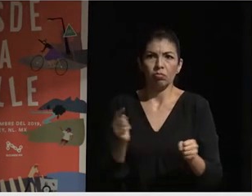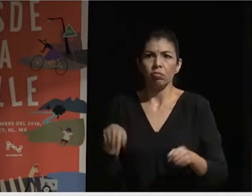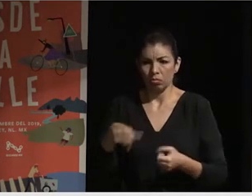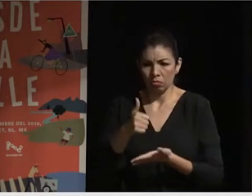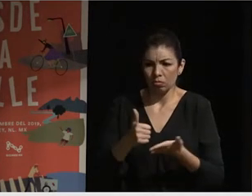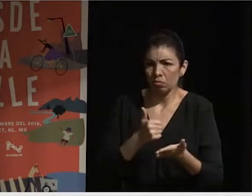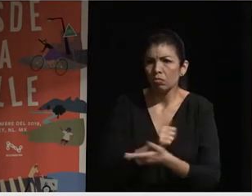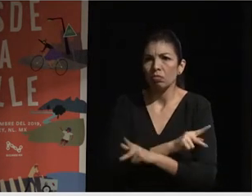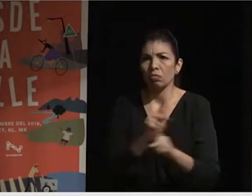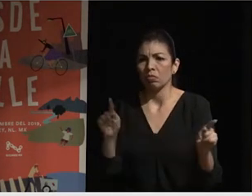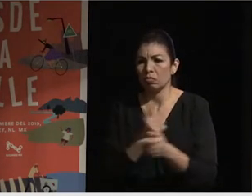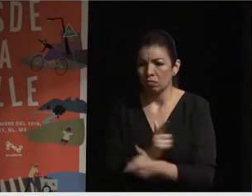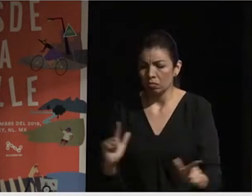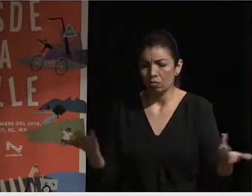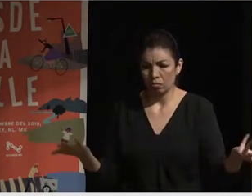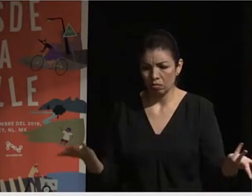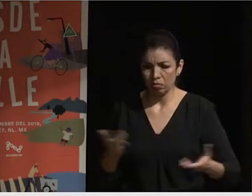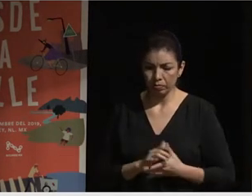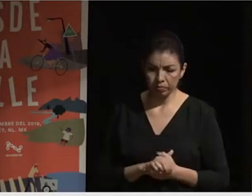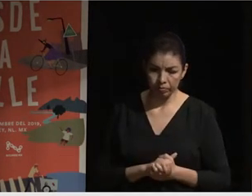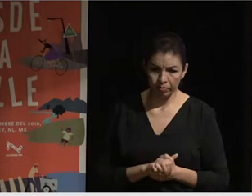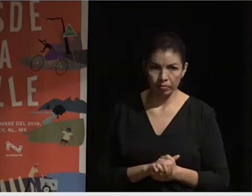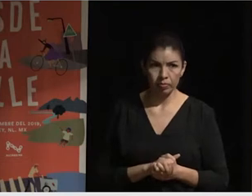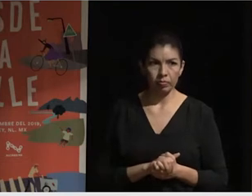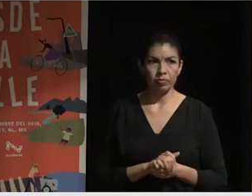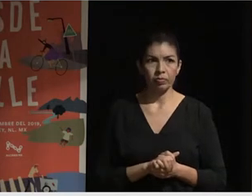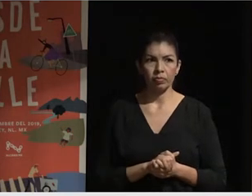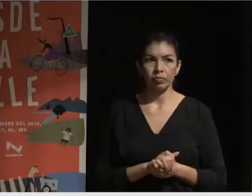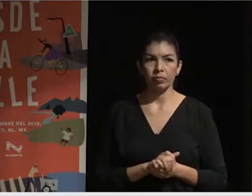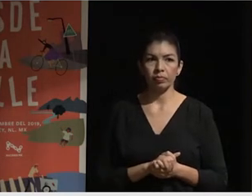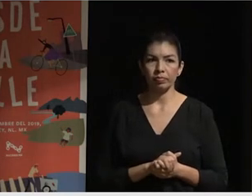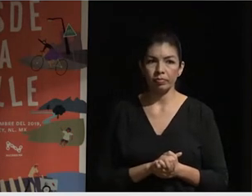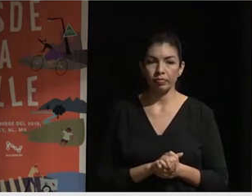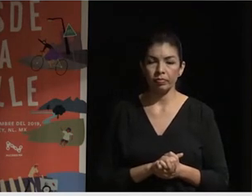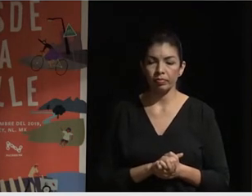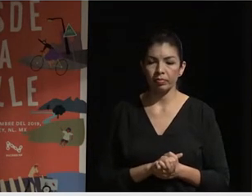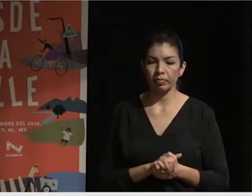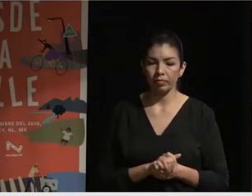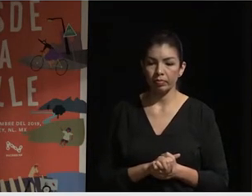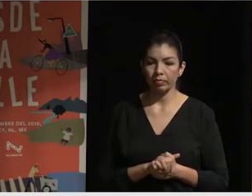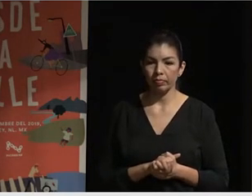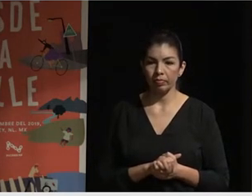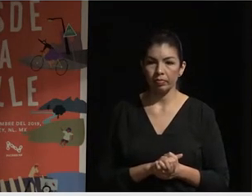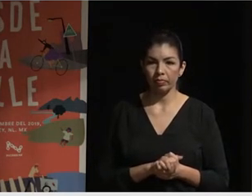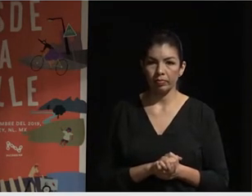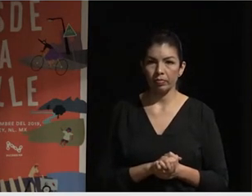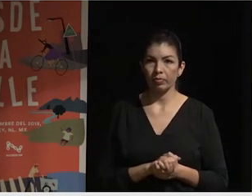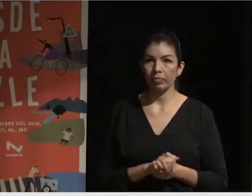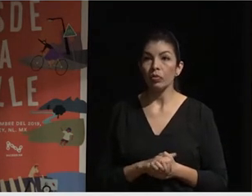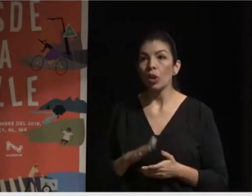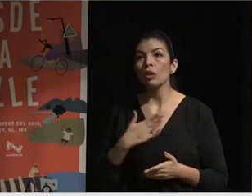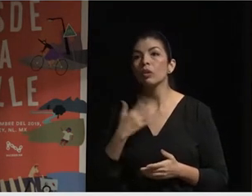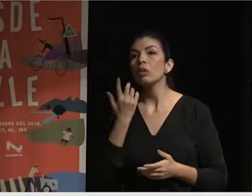¿Me ayudan con la otra? Gracias. Es que no. Bueno, y aquí también a mí me gustaría sobre todo poner en la mesa de